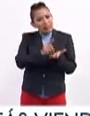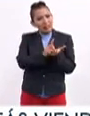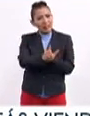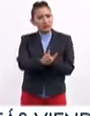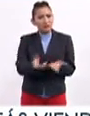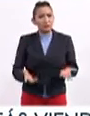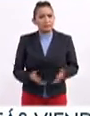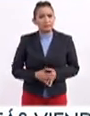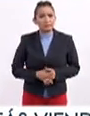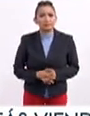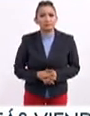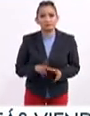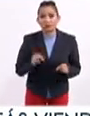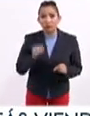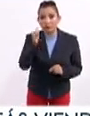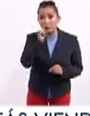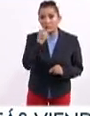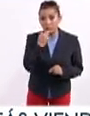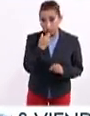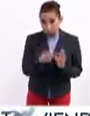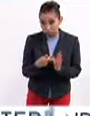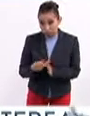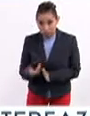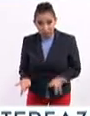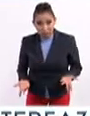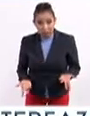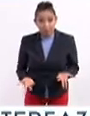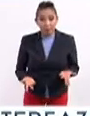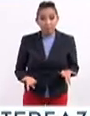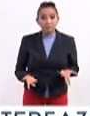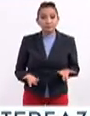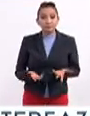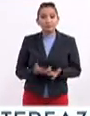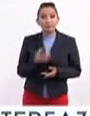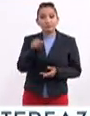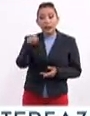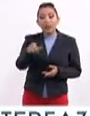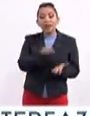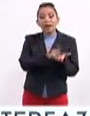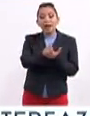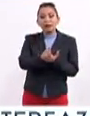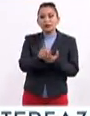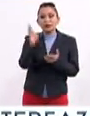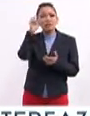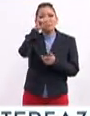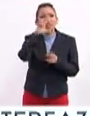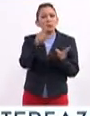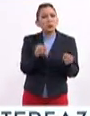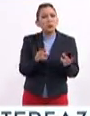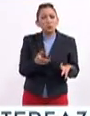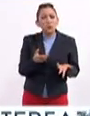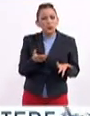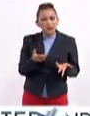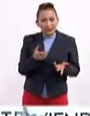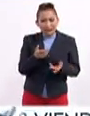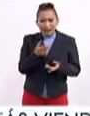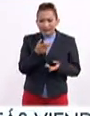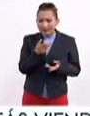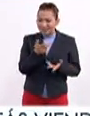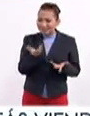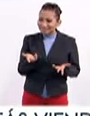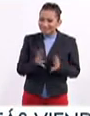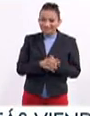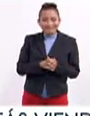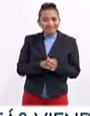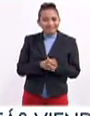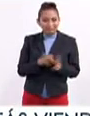Pero al final de cuentas no siempre se aplica, por más que haya sentido. No siempre se aplica, entonces los derechos no es algo tan complejo, es algo que nos diga,